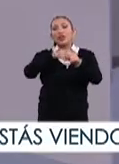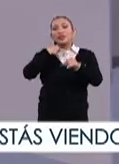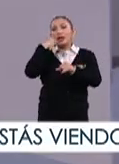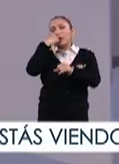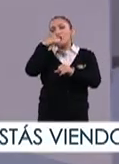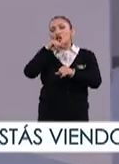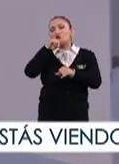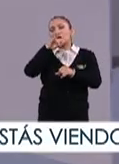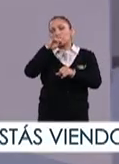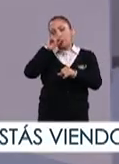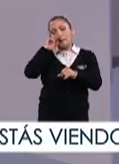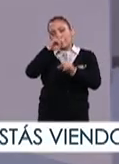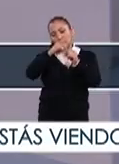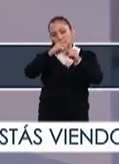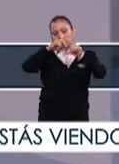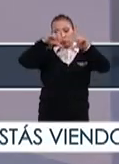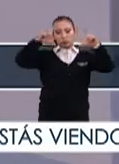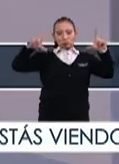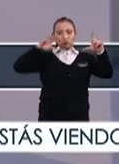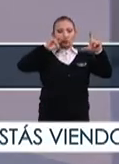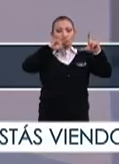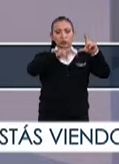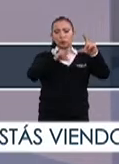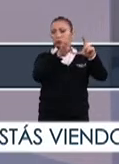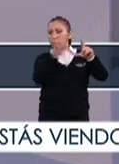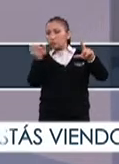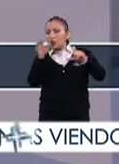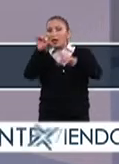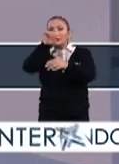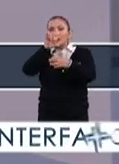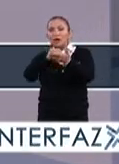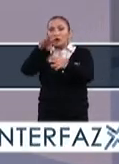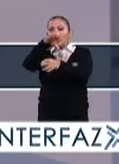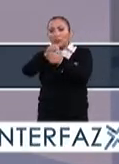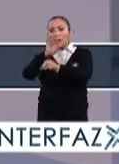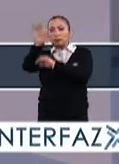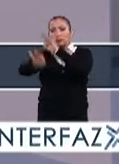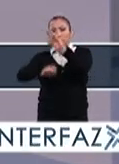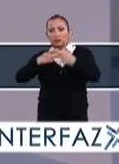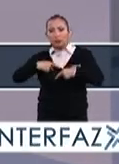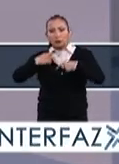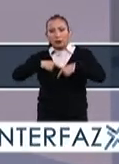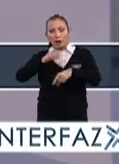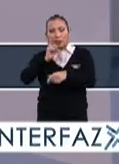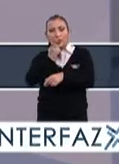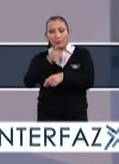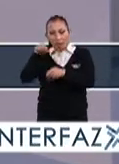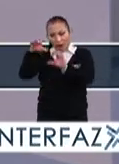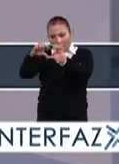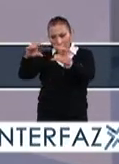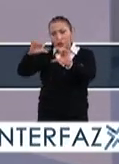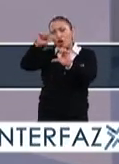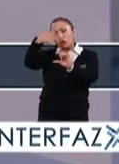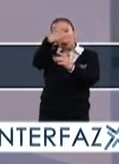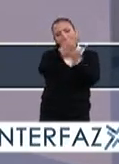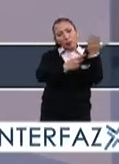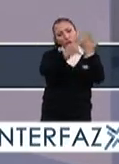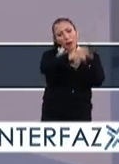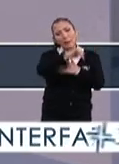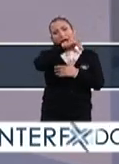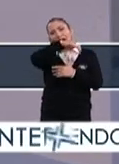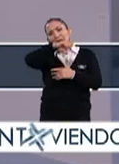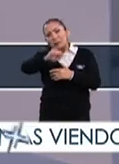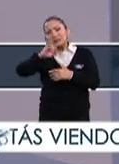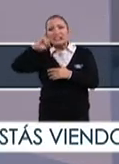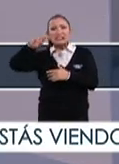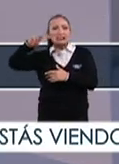Nutrición, ahí pueden encontrar en la parte del Centro de Atención Integral al Paciente con Diabetes, pero también ya hay varios programas tanto del IMSS como